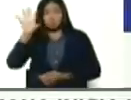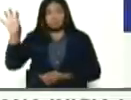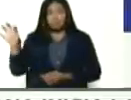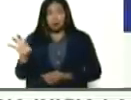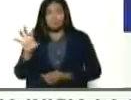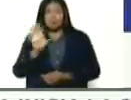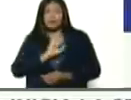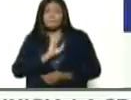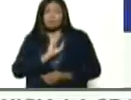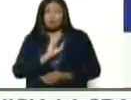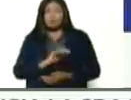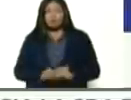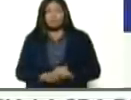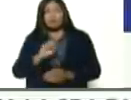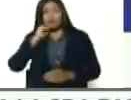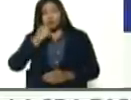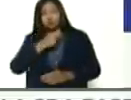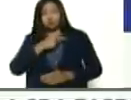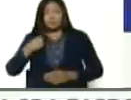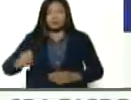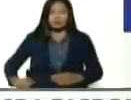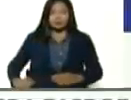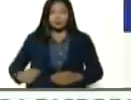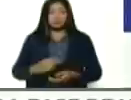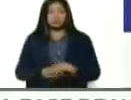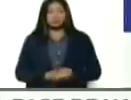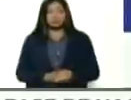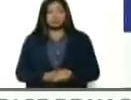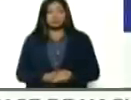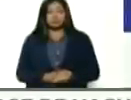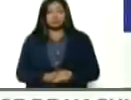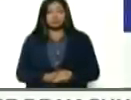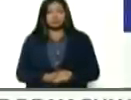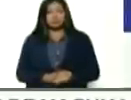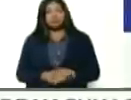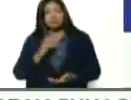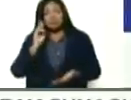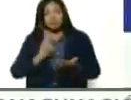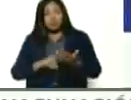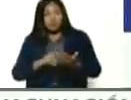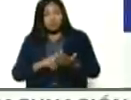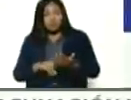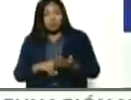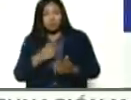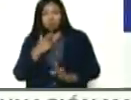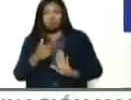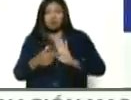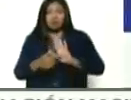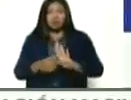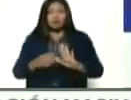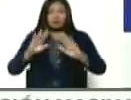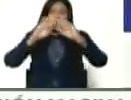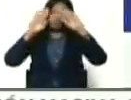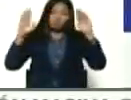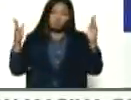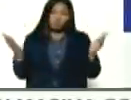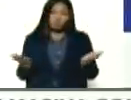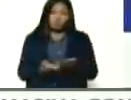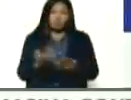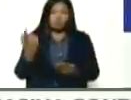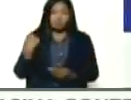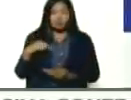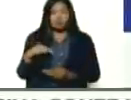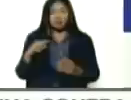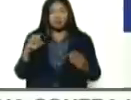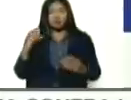para rusia y para china realmente es un ejemplo mundial debemos tener conciencia de eso